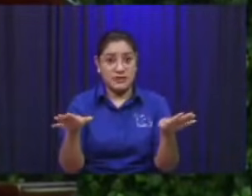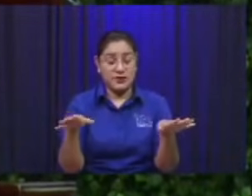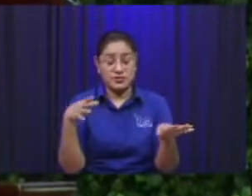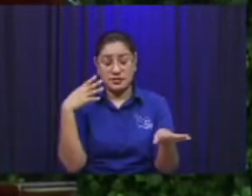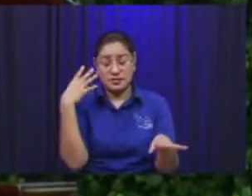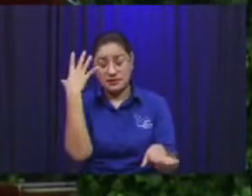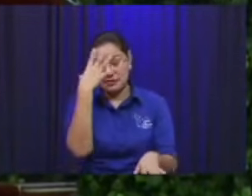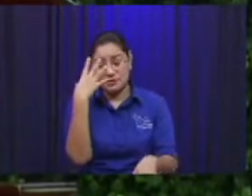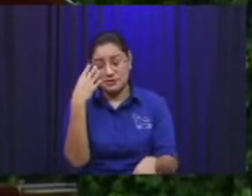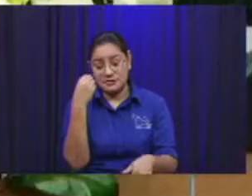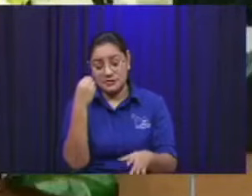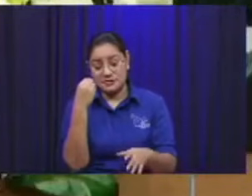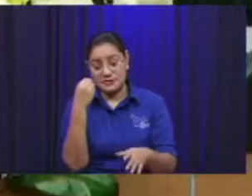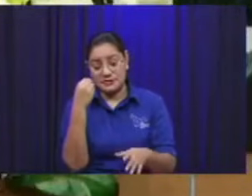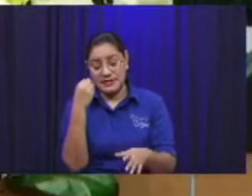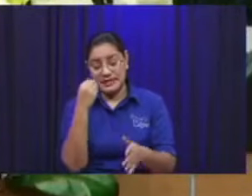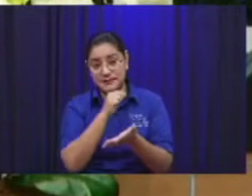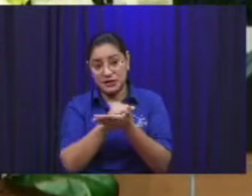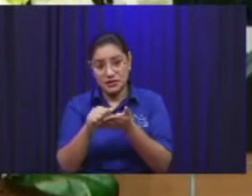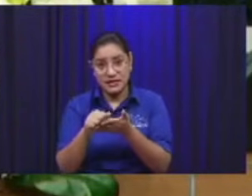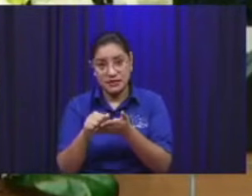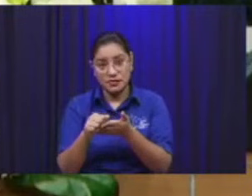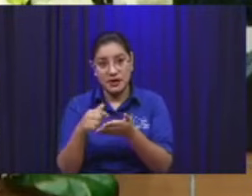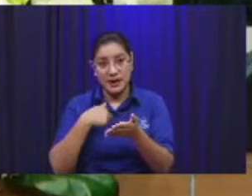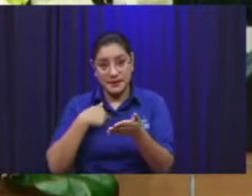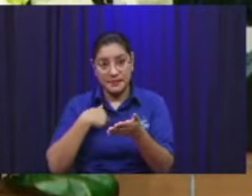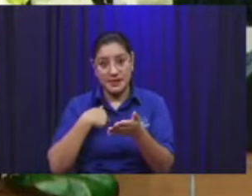dijo el anillo que te di